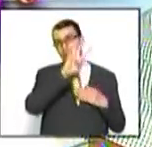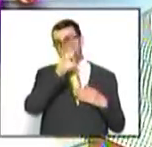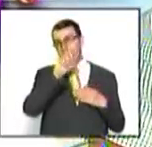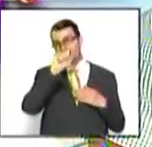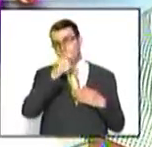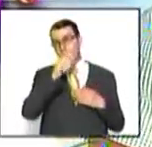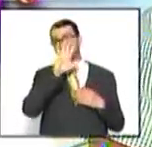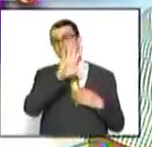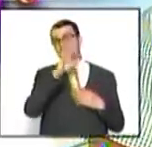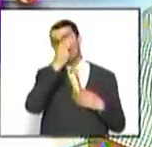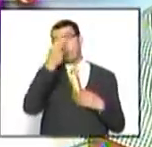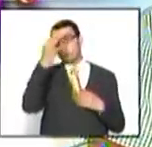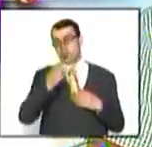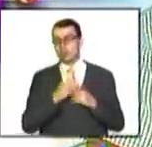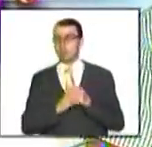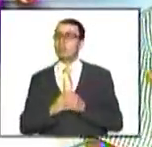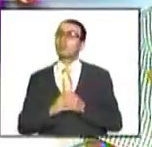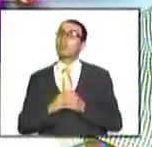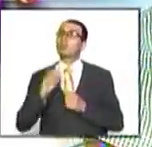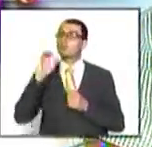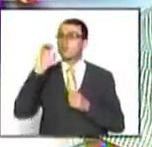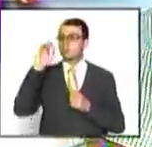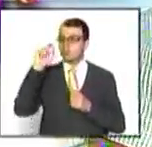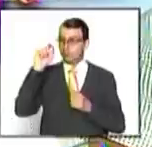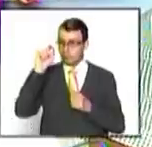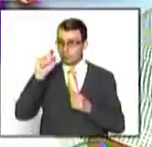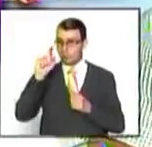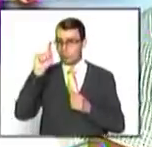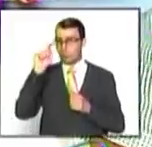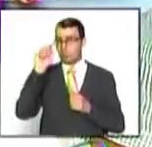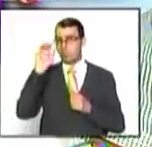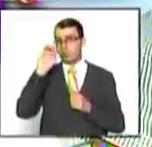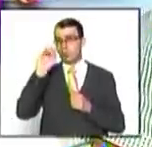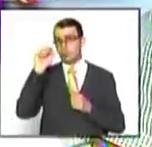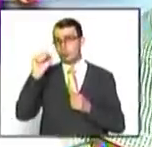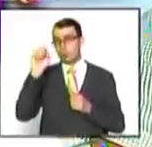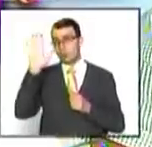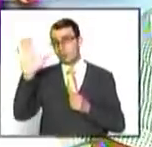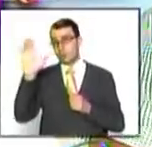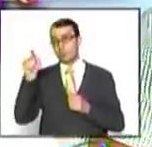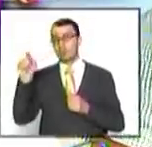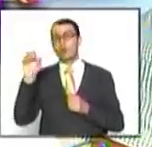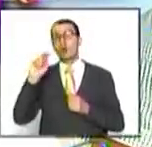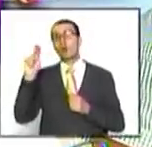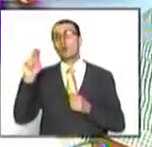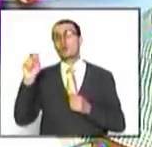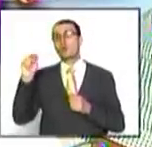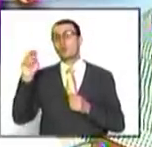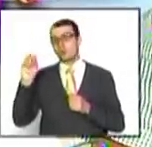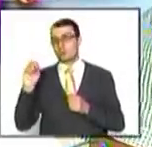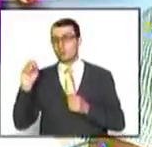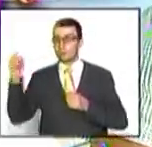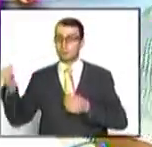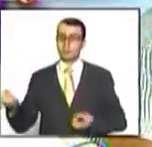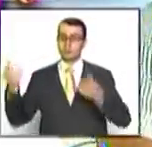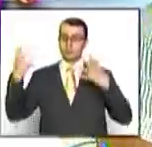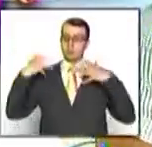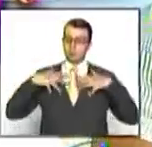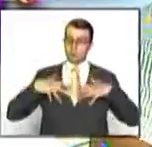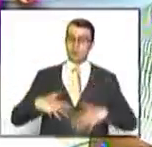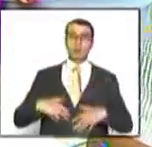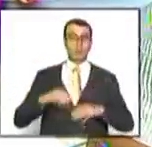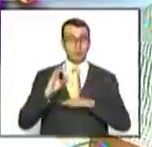99.5% perdón, y 0.5% de ozono. El ozono tiene una capacidad increíble en el cuerpo de